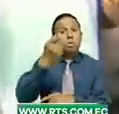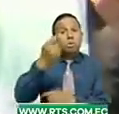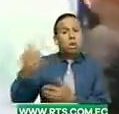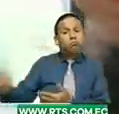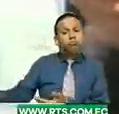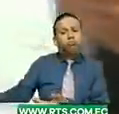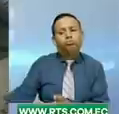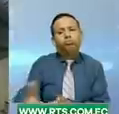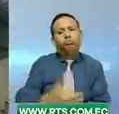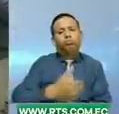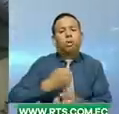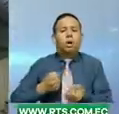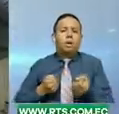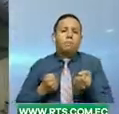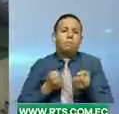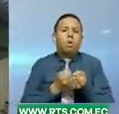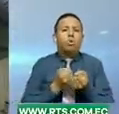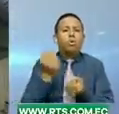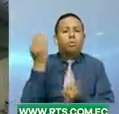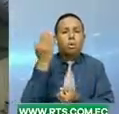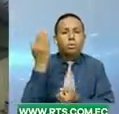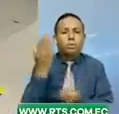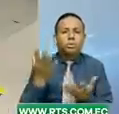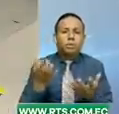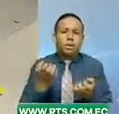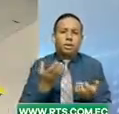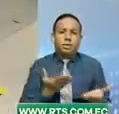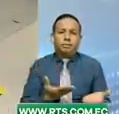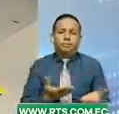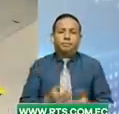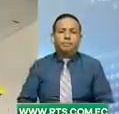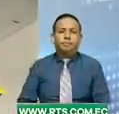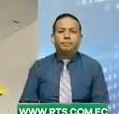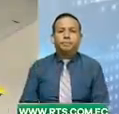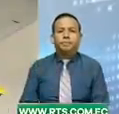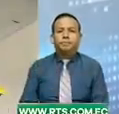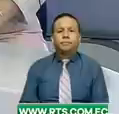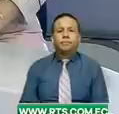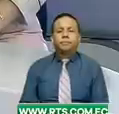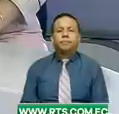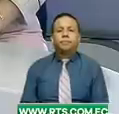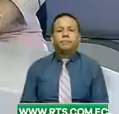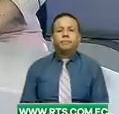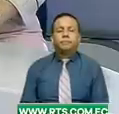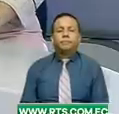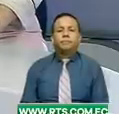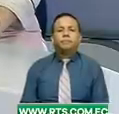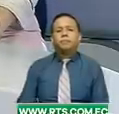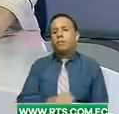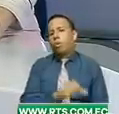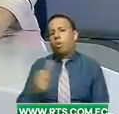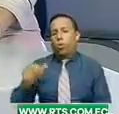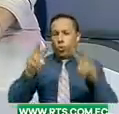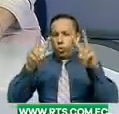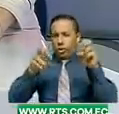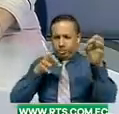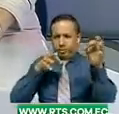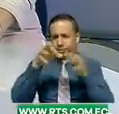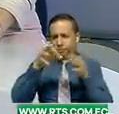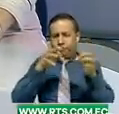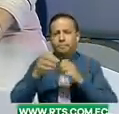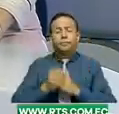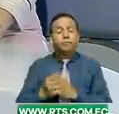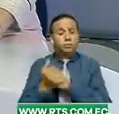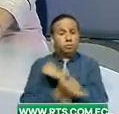para colaborar con el desembolso de aquel valor, informó Charlie Pisa. Pasamos a otro tema. En varios puntos